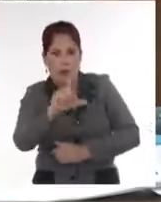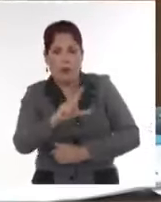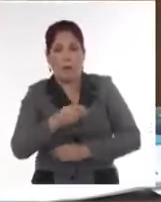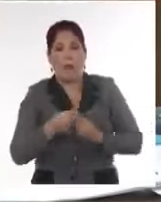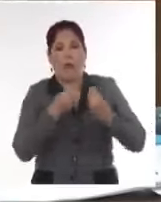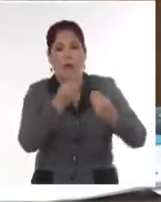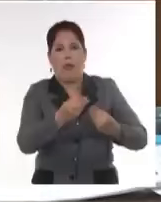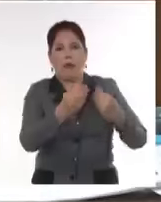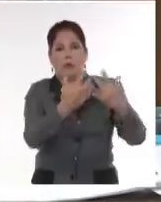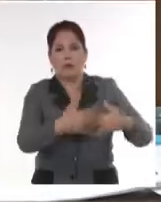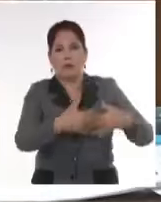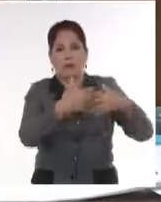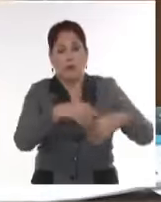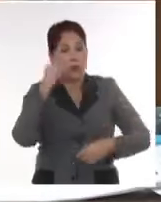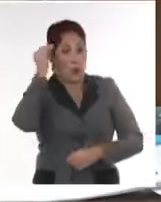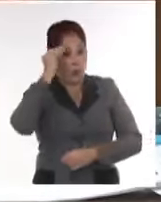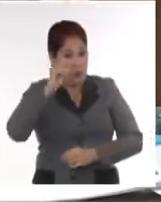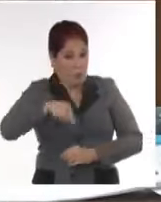eso,